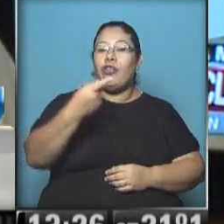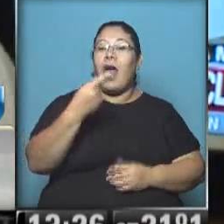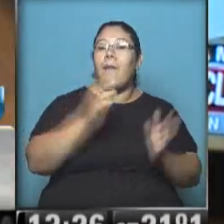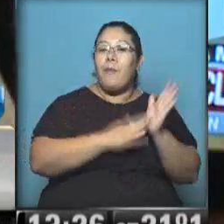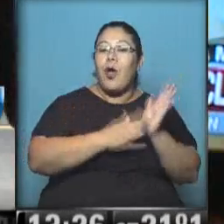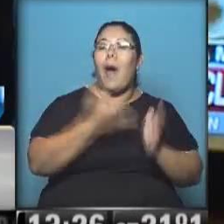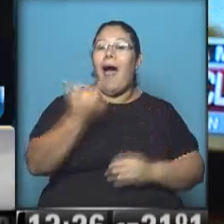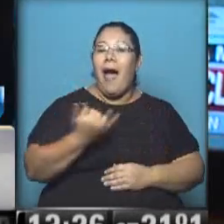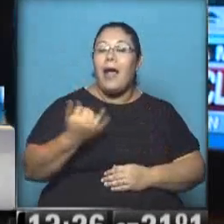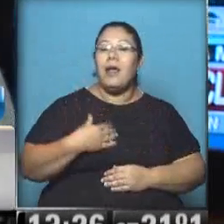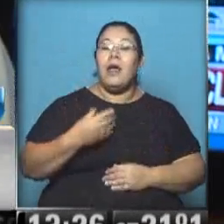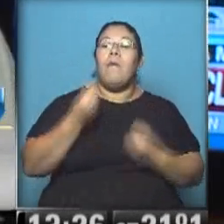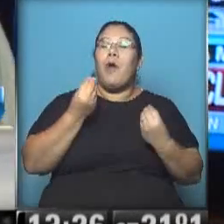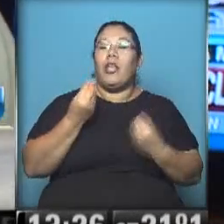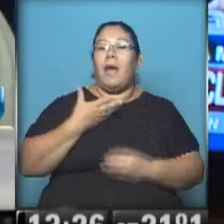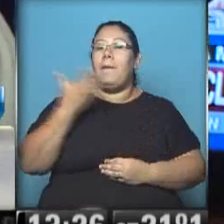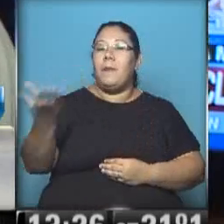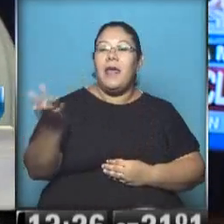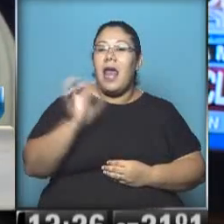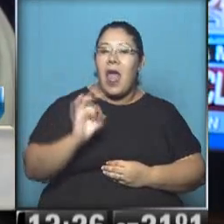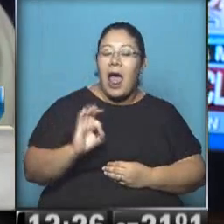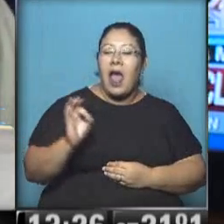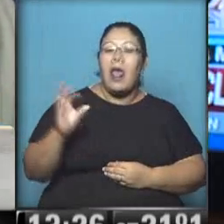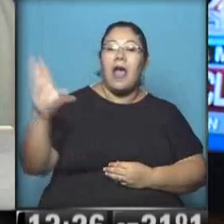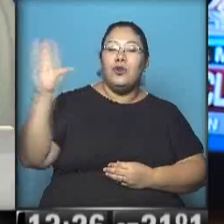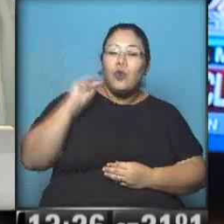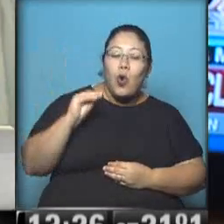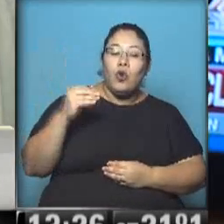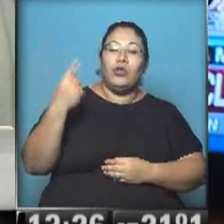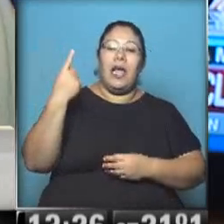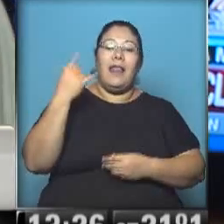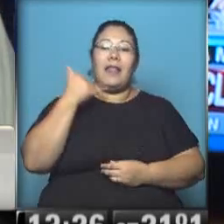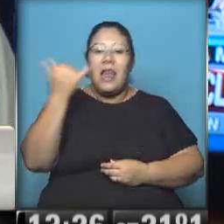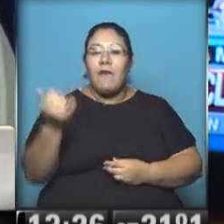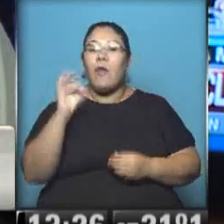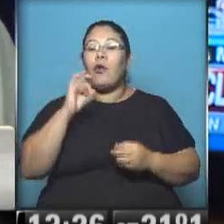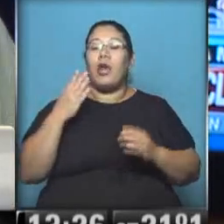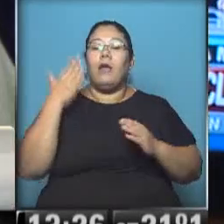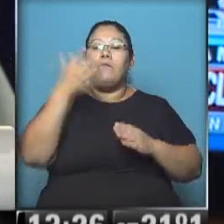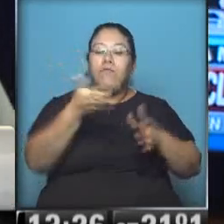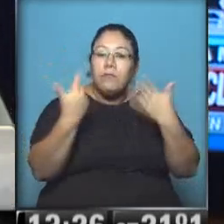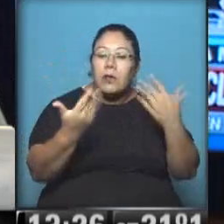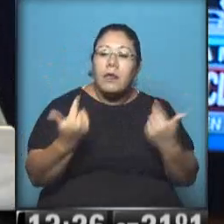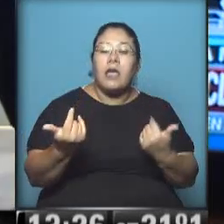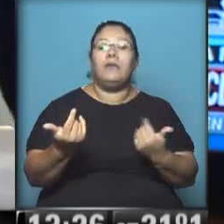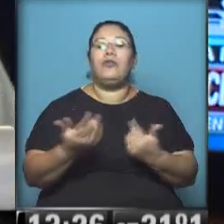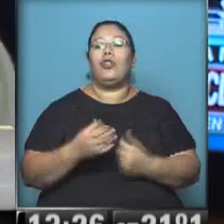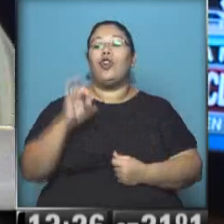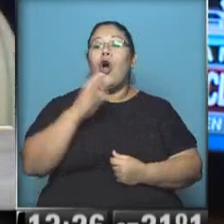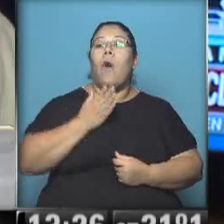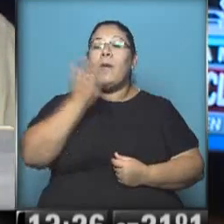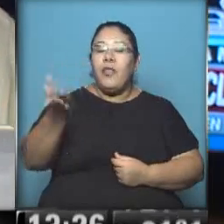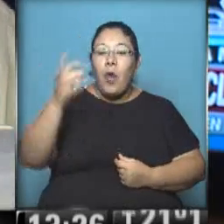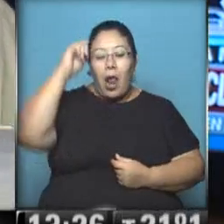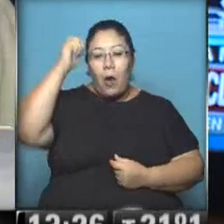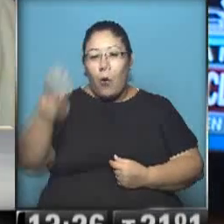las escuchas directas de los teléfonos de los que tiene como prueba secundaria? ¿Por qué no hizo allanamientos específicamente? ¿Por qué no le pidió al juez que entiende